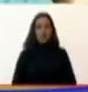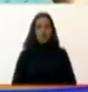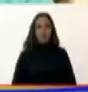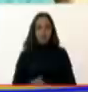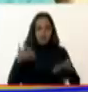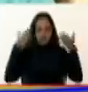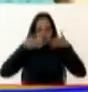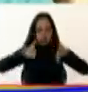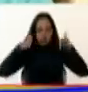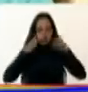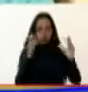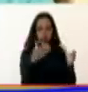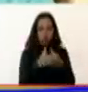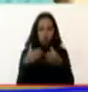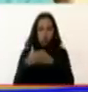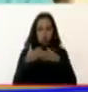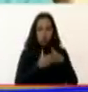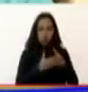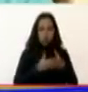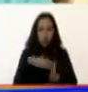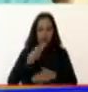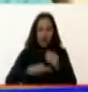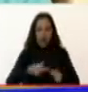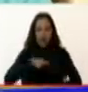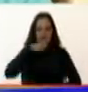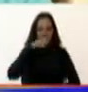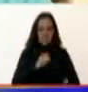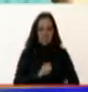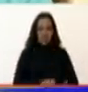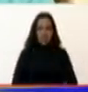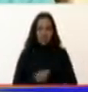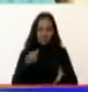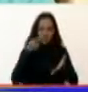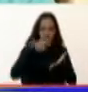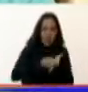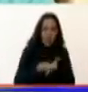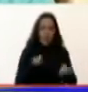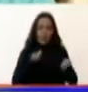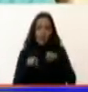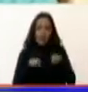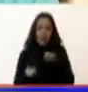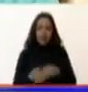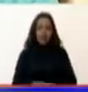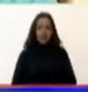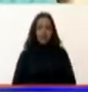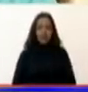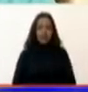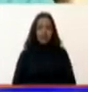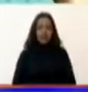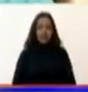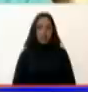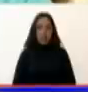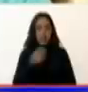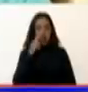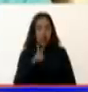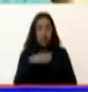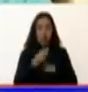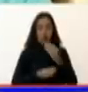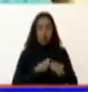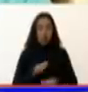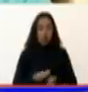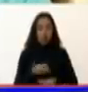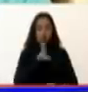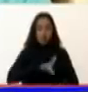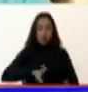estimular sectores, de financiar, preparar, para que ustedes vean cómo utilizan los medios y